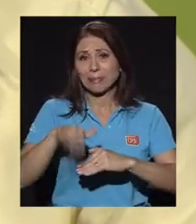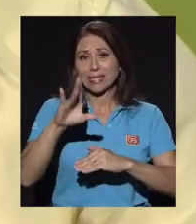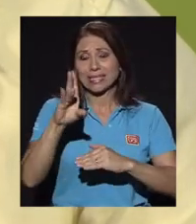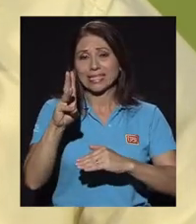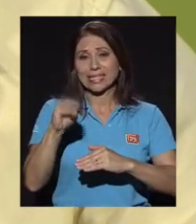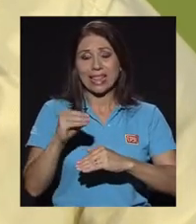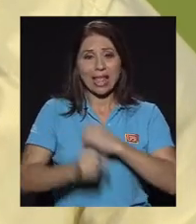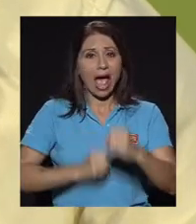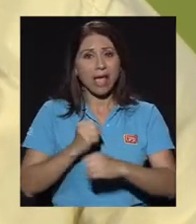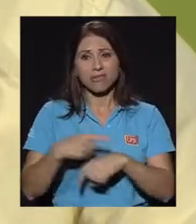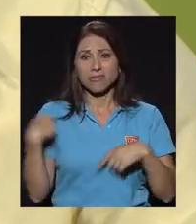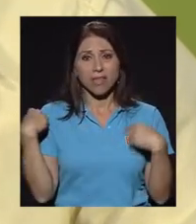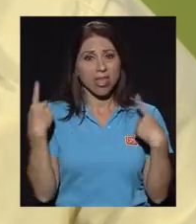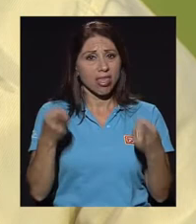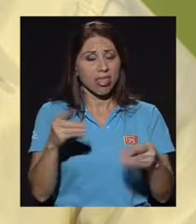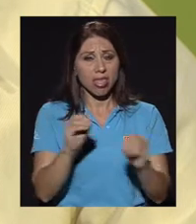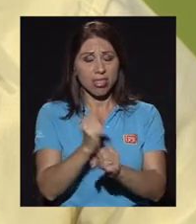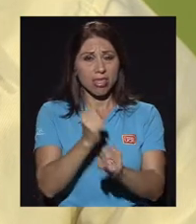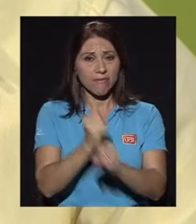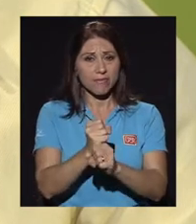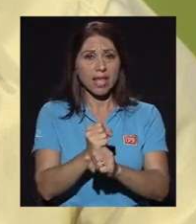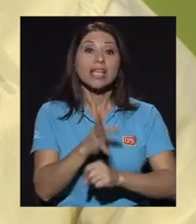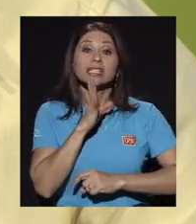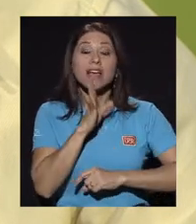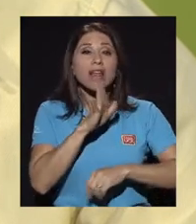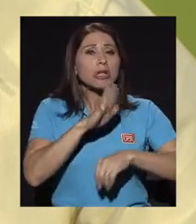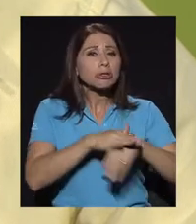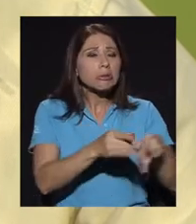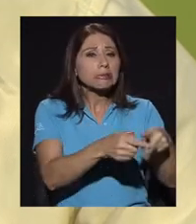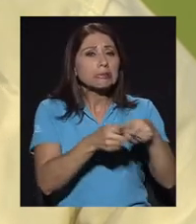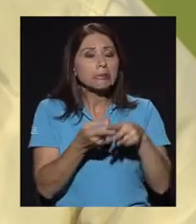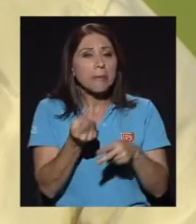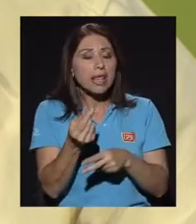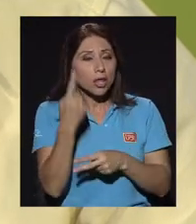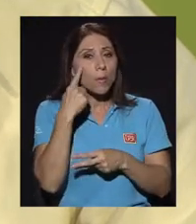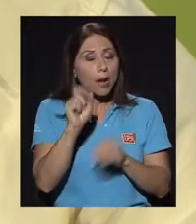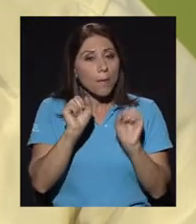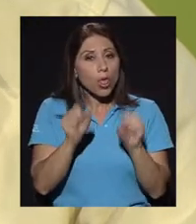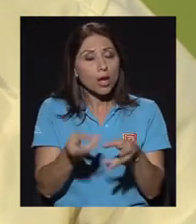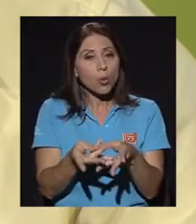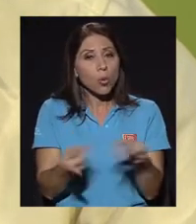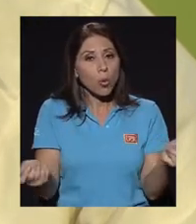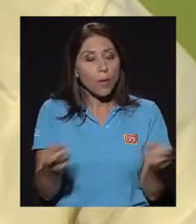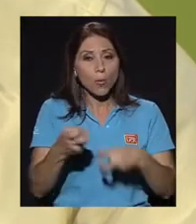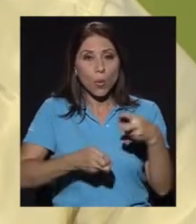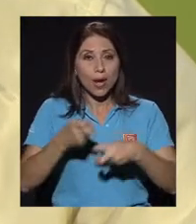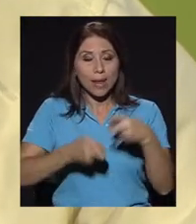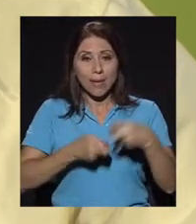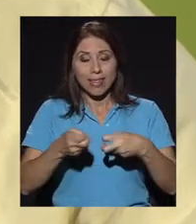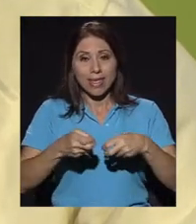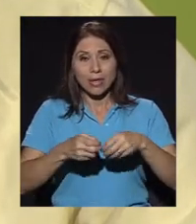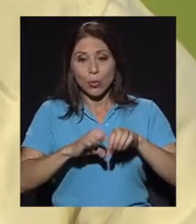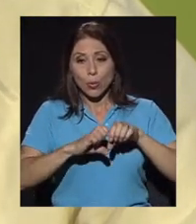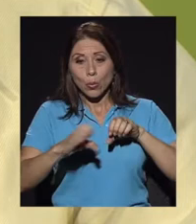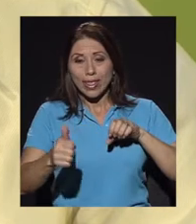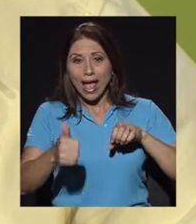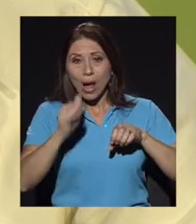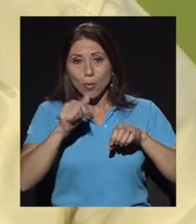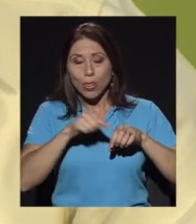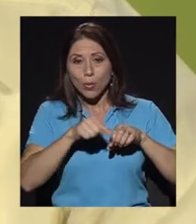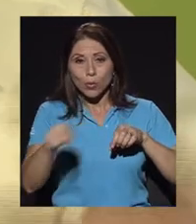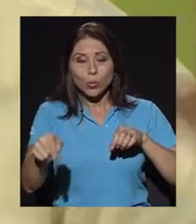tratado. Se ha hablado de un crédito para tratarlo, para solventar el problema del acueducto